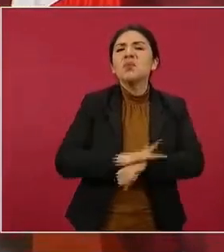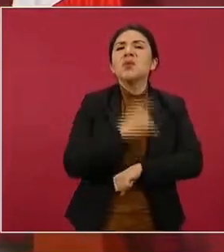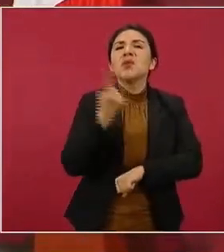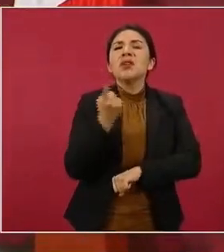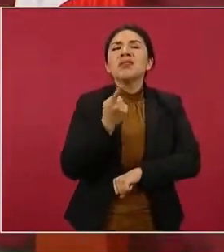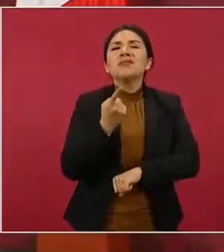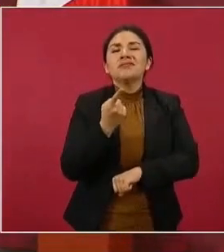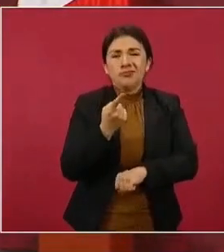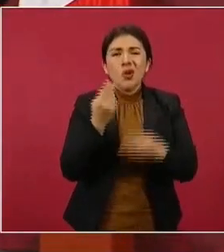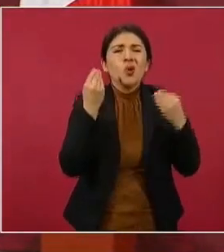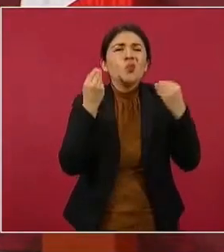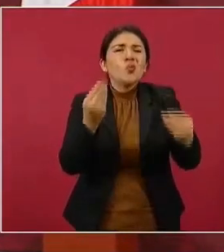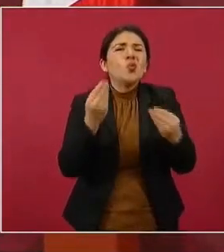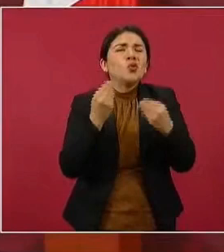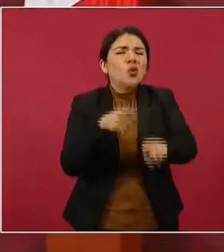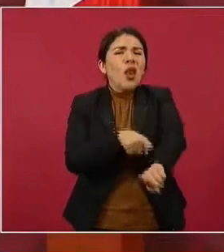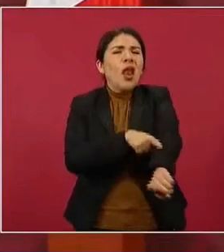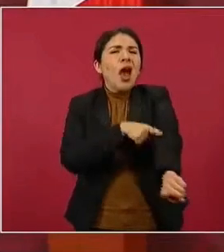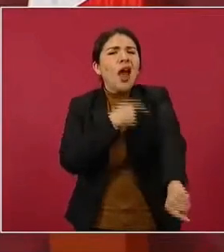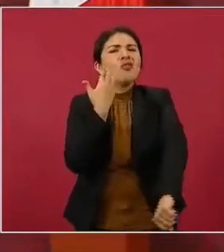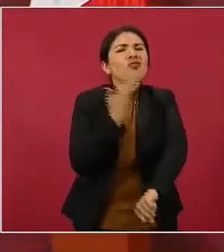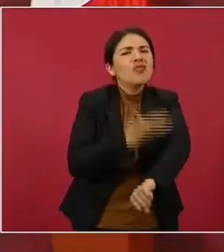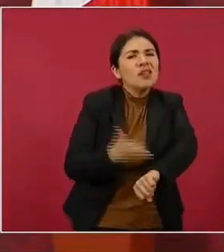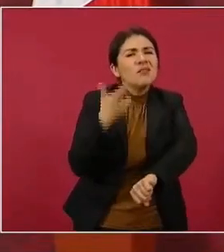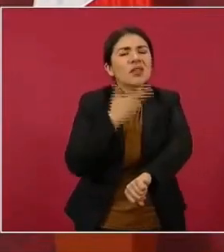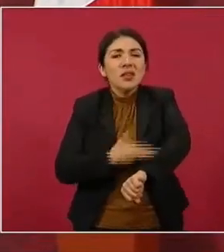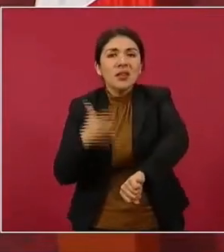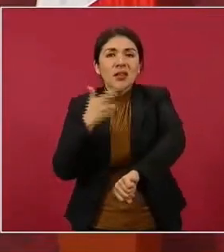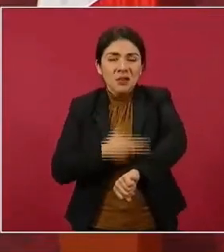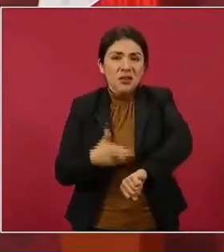son muchos los trámites,